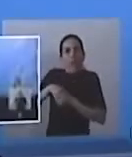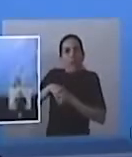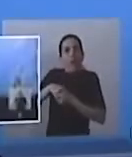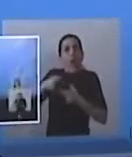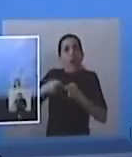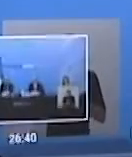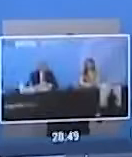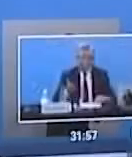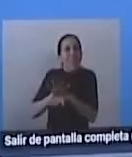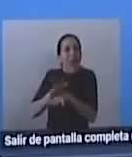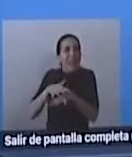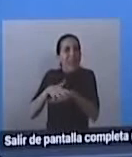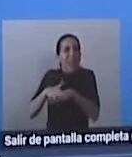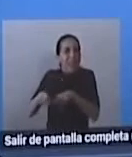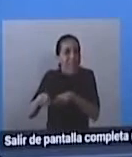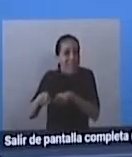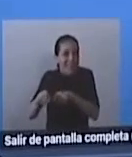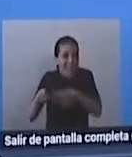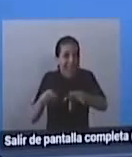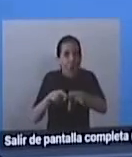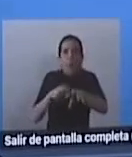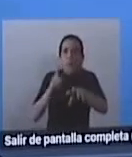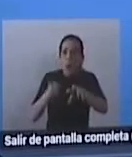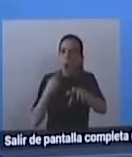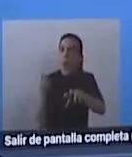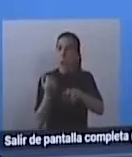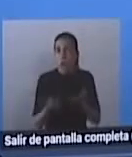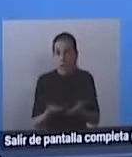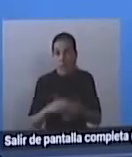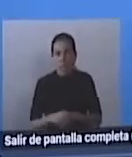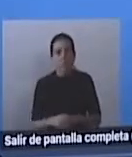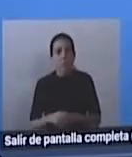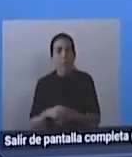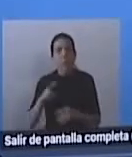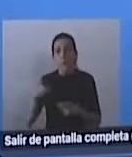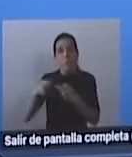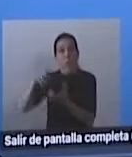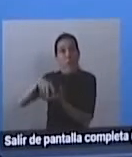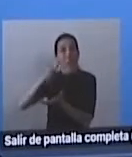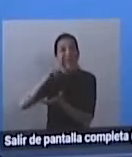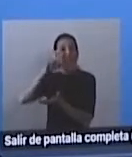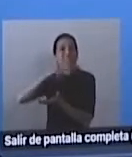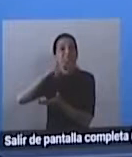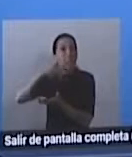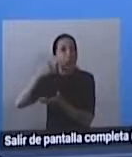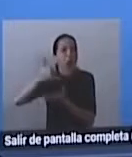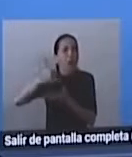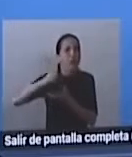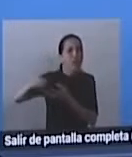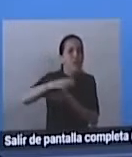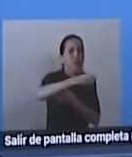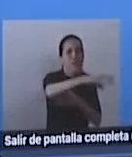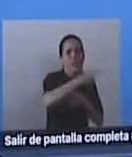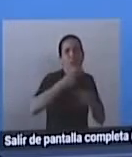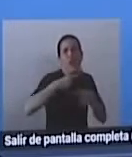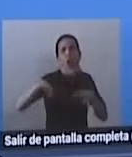salvaguardar la empresa y los puestos de trabajo. Lo que está en discusión es el mecanismo que se pueda llegar a utilizar. Sí,